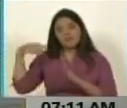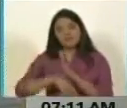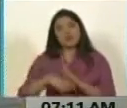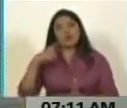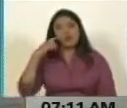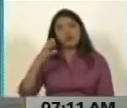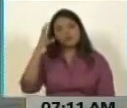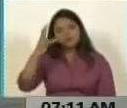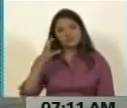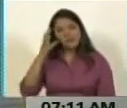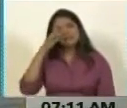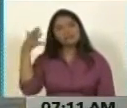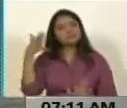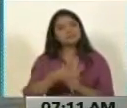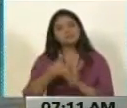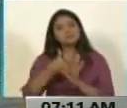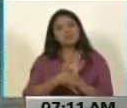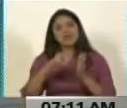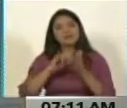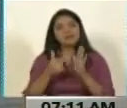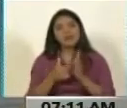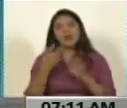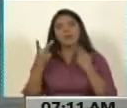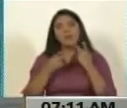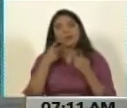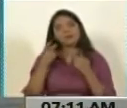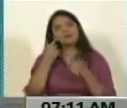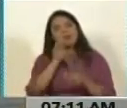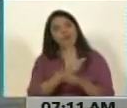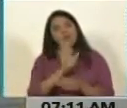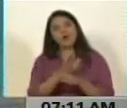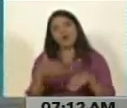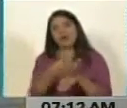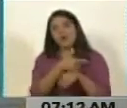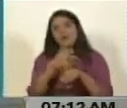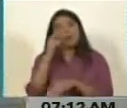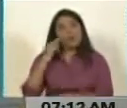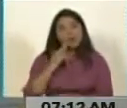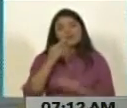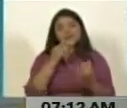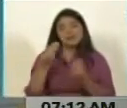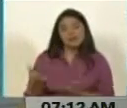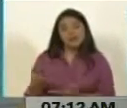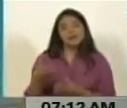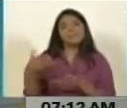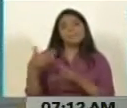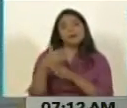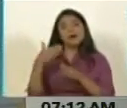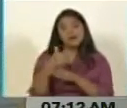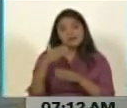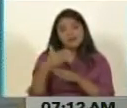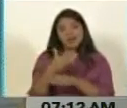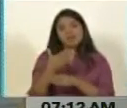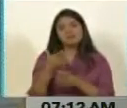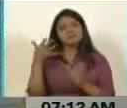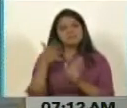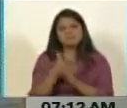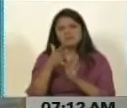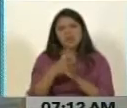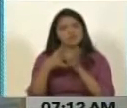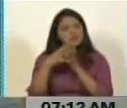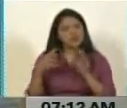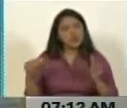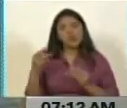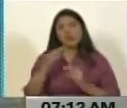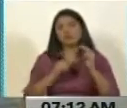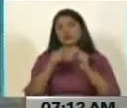de lo que significa esta política de protección del gobierno bolivariano y a entregar maderas para los luthieres, toda la red de constructores